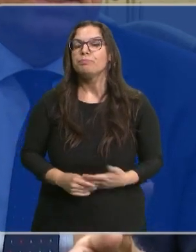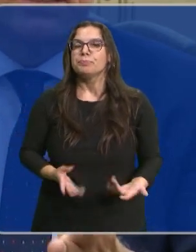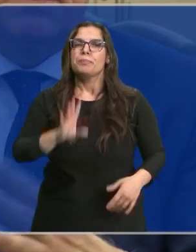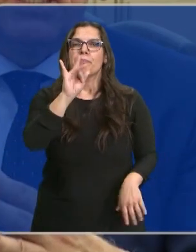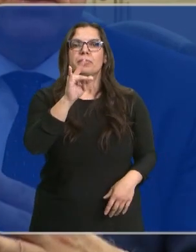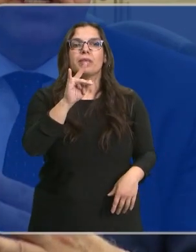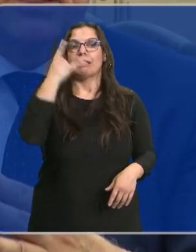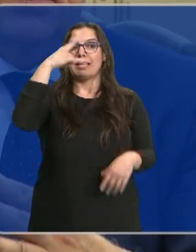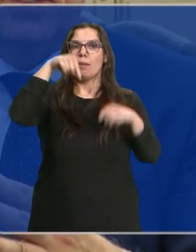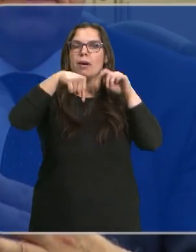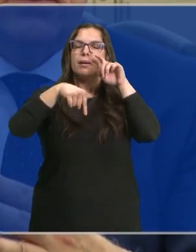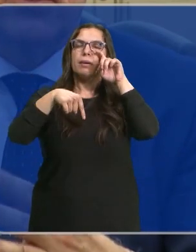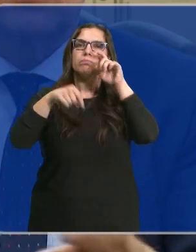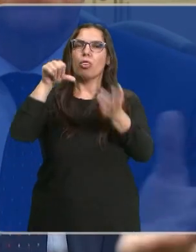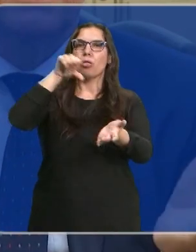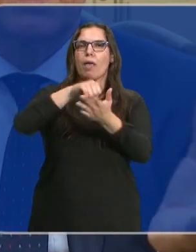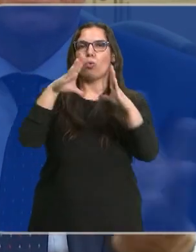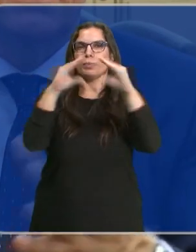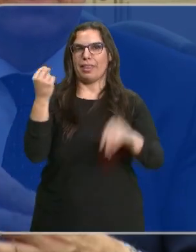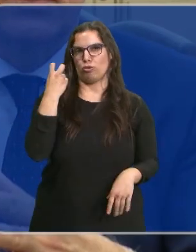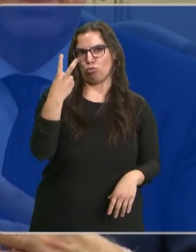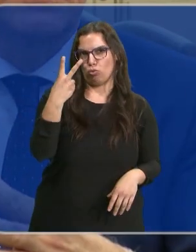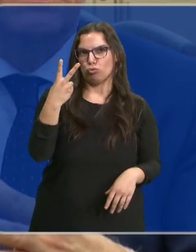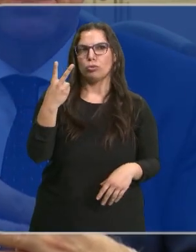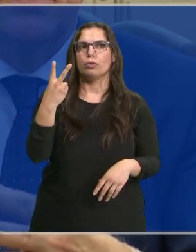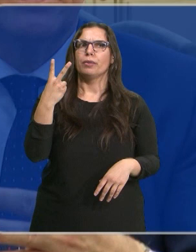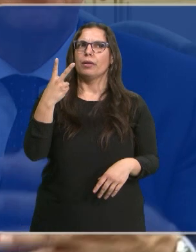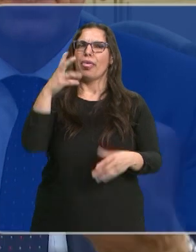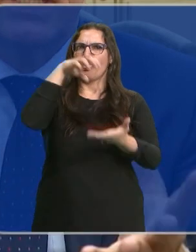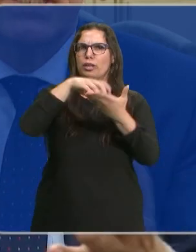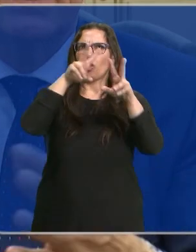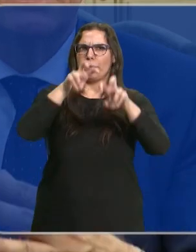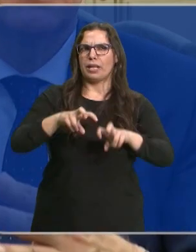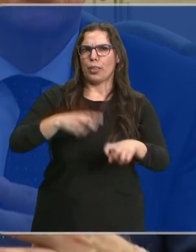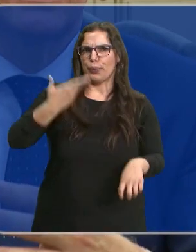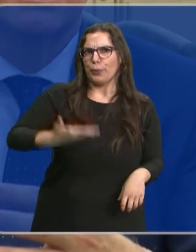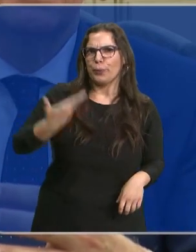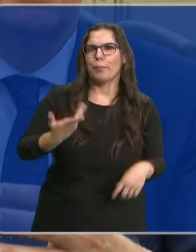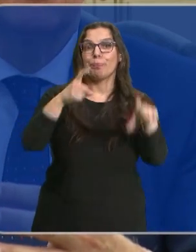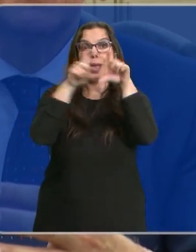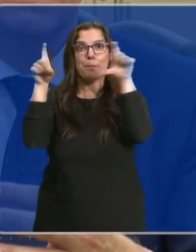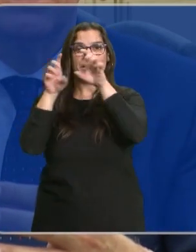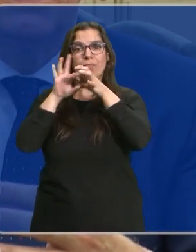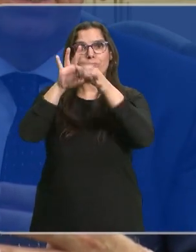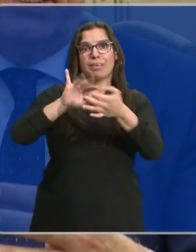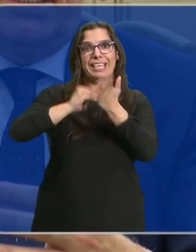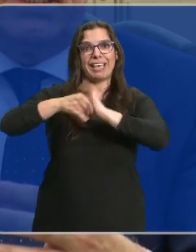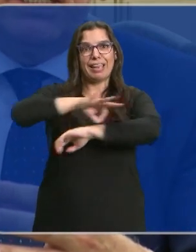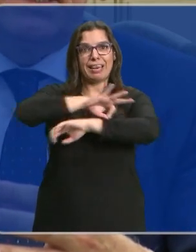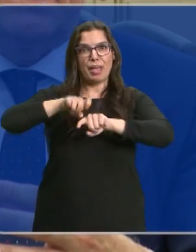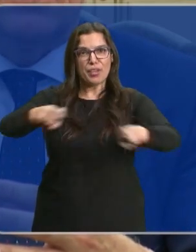Sí, Salamanca es una ciudad con dos universidades, centros de investigación, empresas que en el ámbito de la ingeniería informática